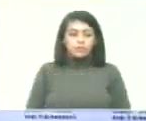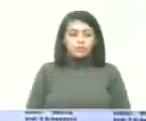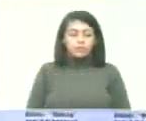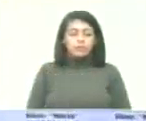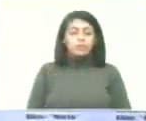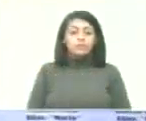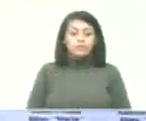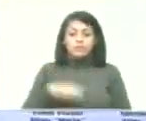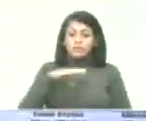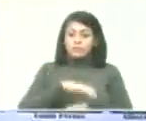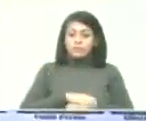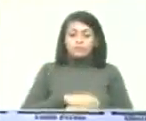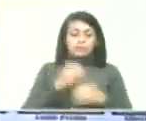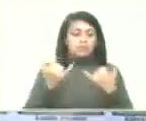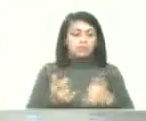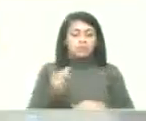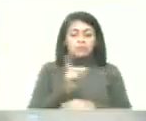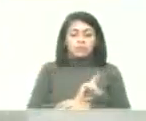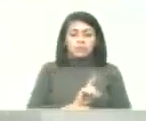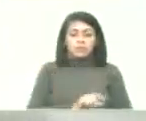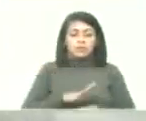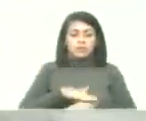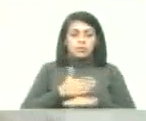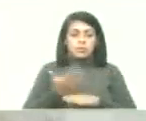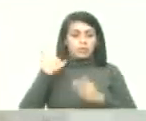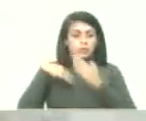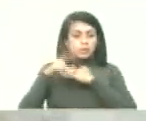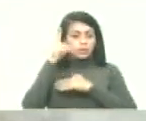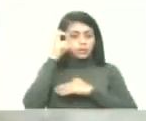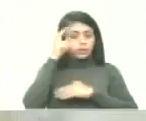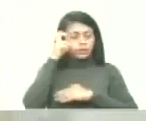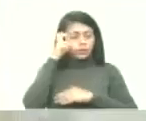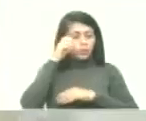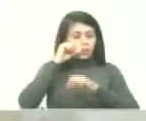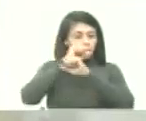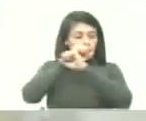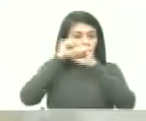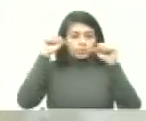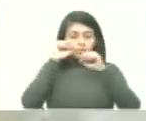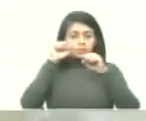fueron capturados en el acto, porque apenas se escuchó la detonación,